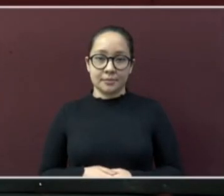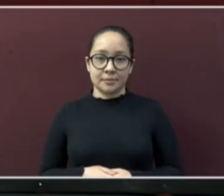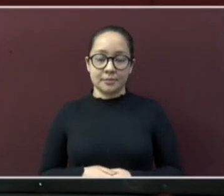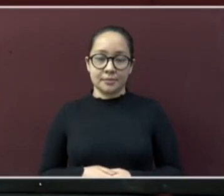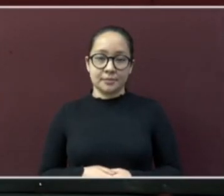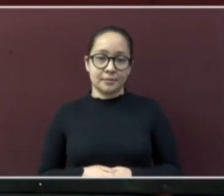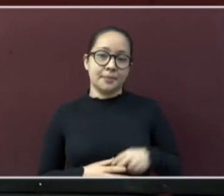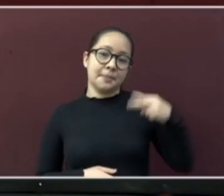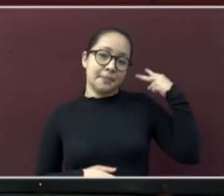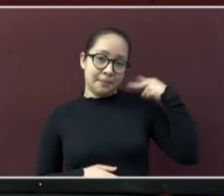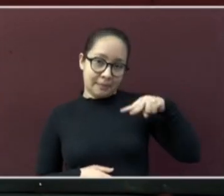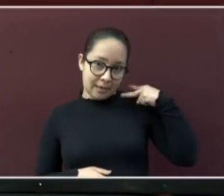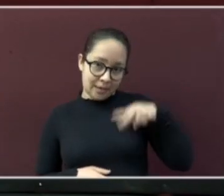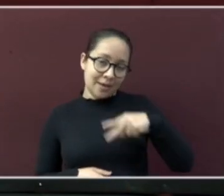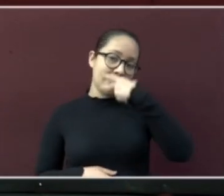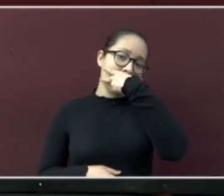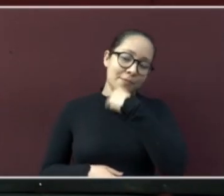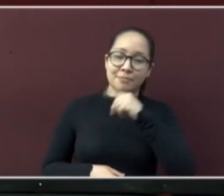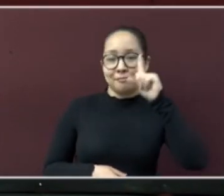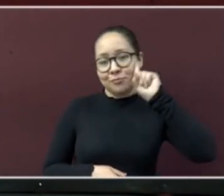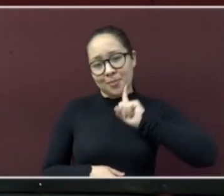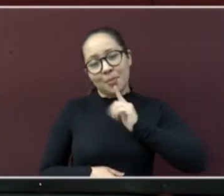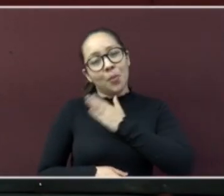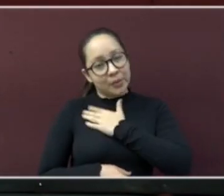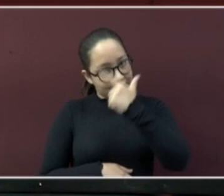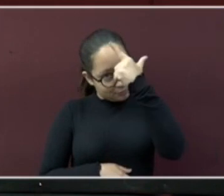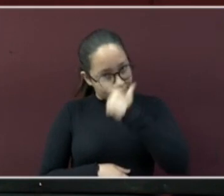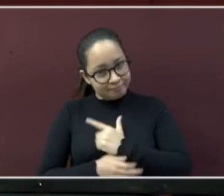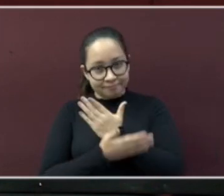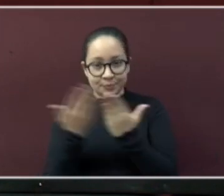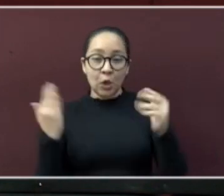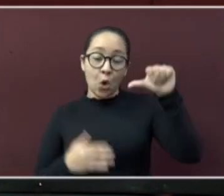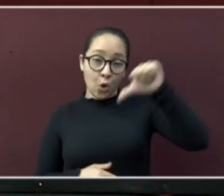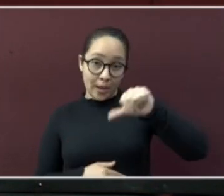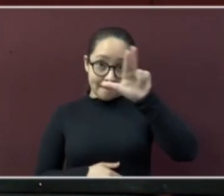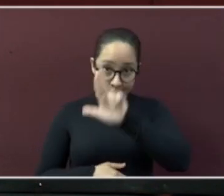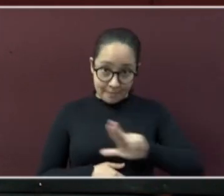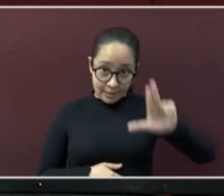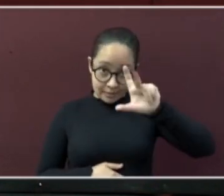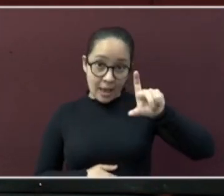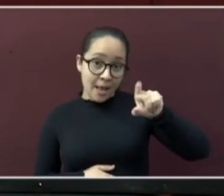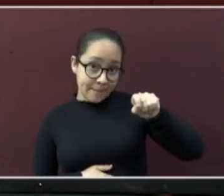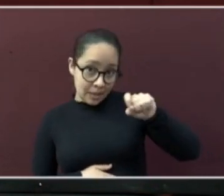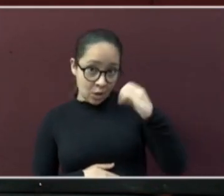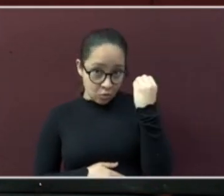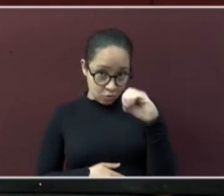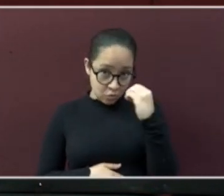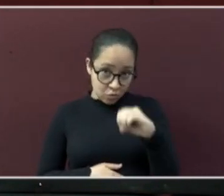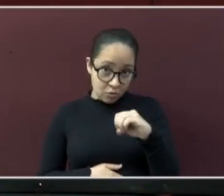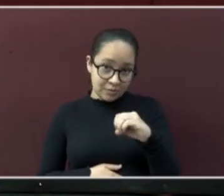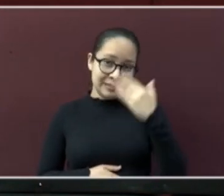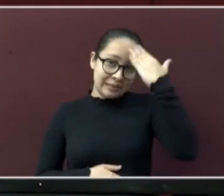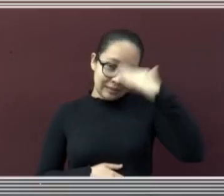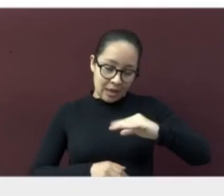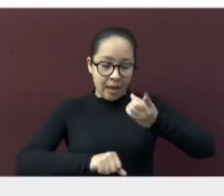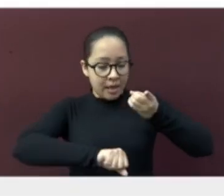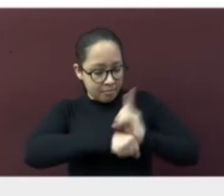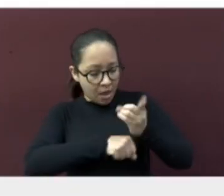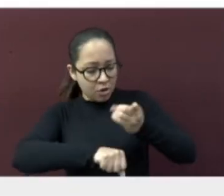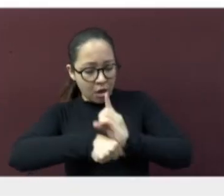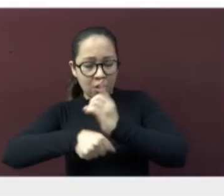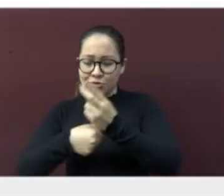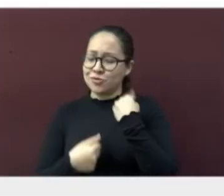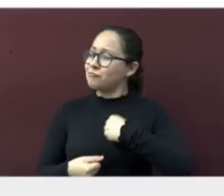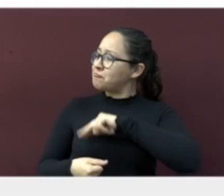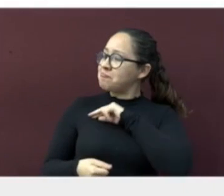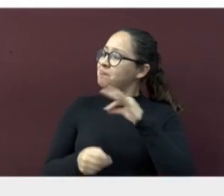buenas noches veracruzanas y veracruzanos es martes 20 de octubre y como cada día estamos listos para